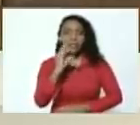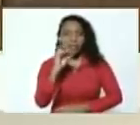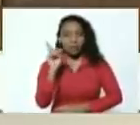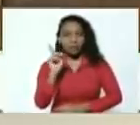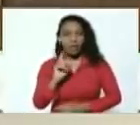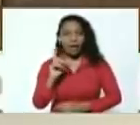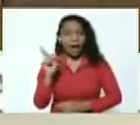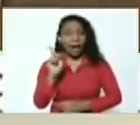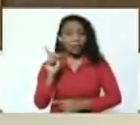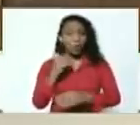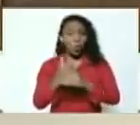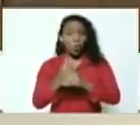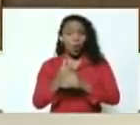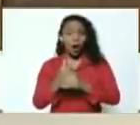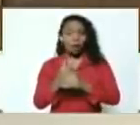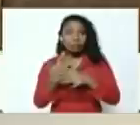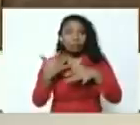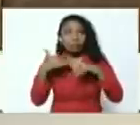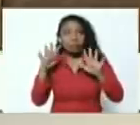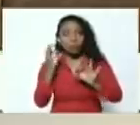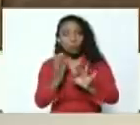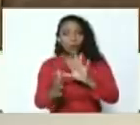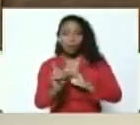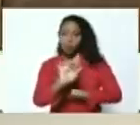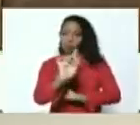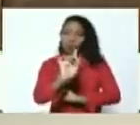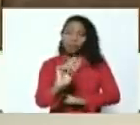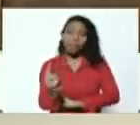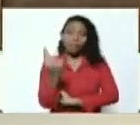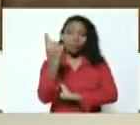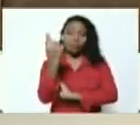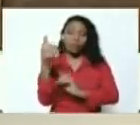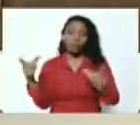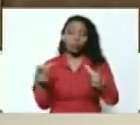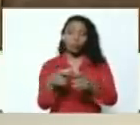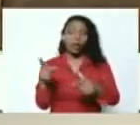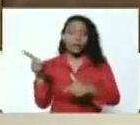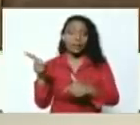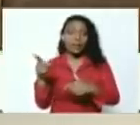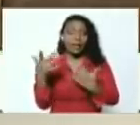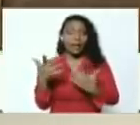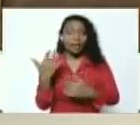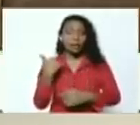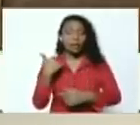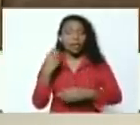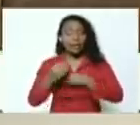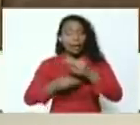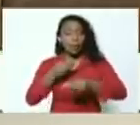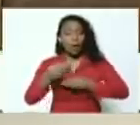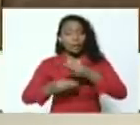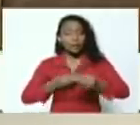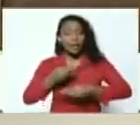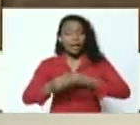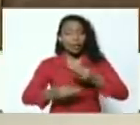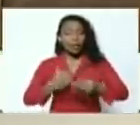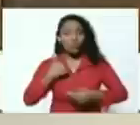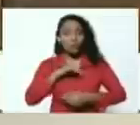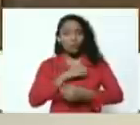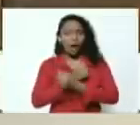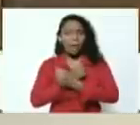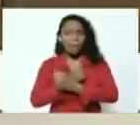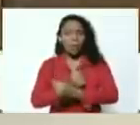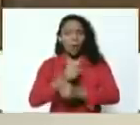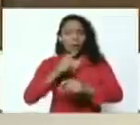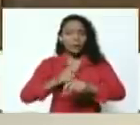casualidad, que la primera reunión a la que le estamos dedicando nuestro amor y